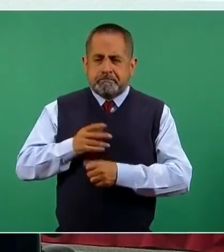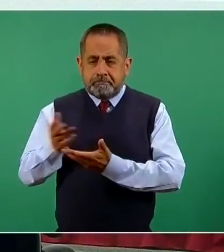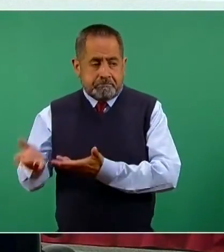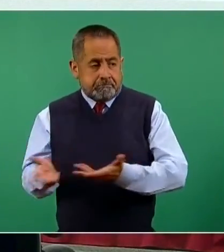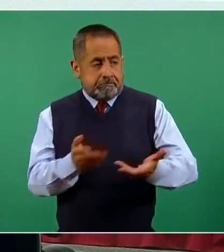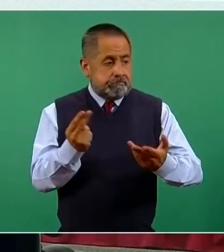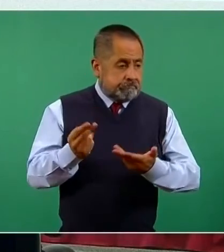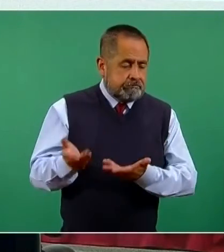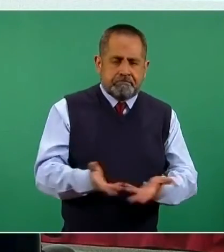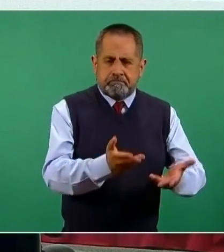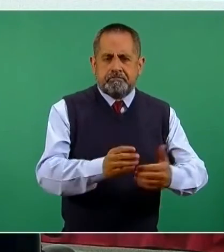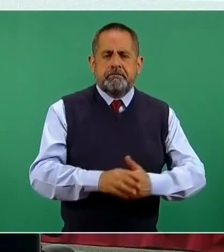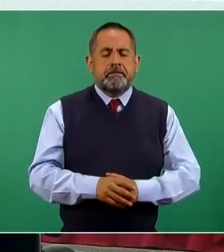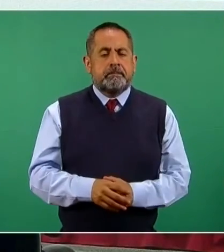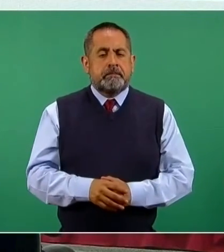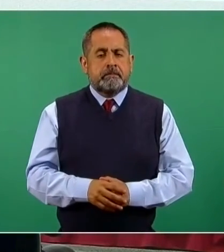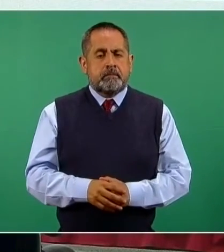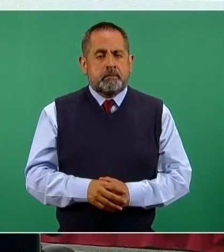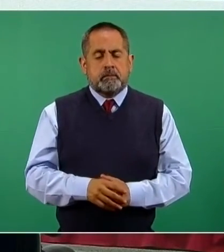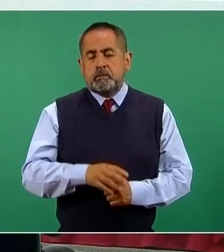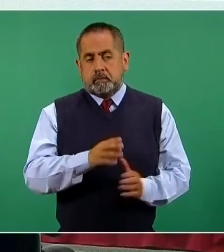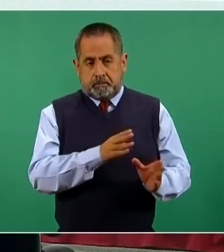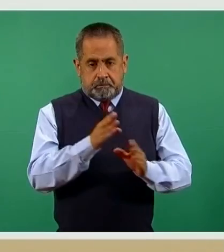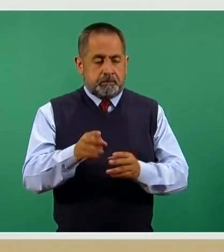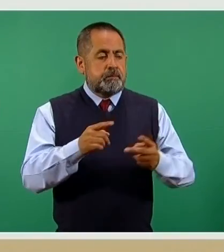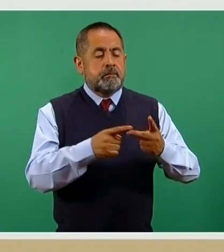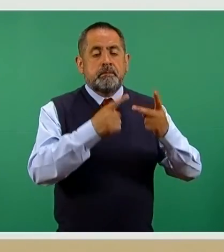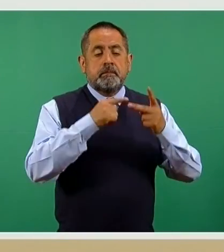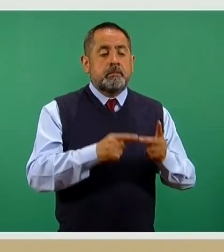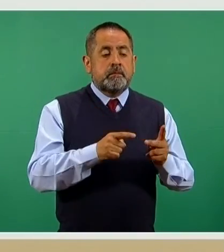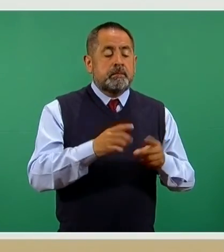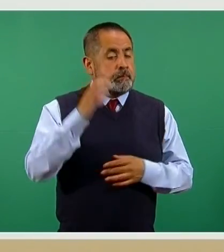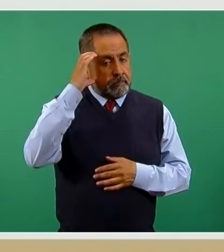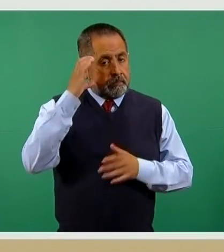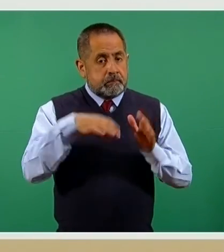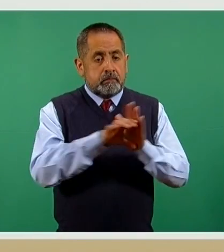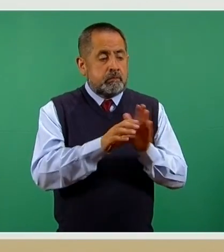nacional es del 32 por ciento noticias tt